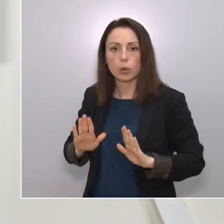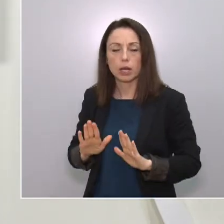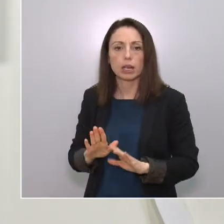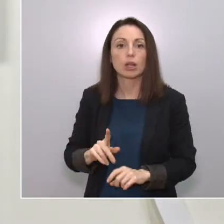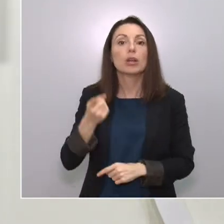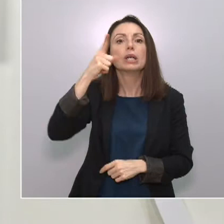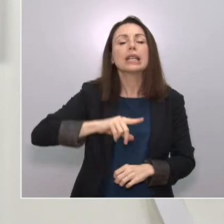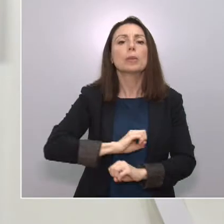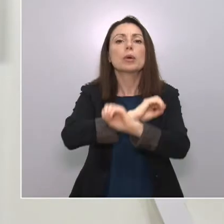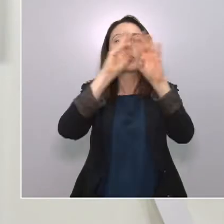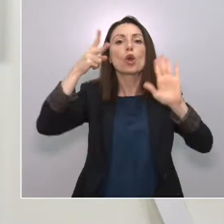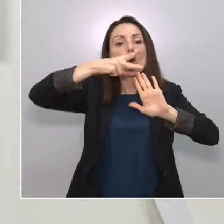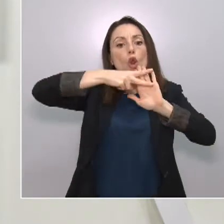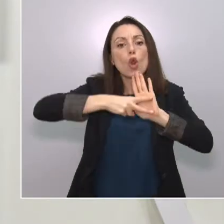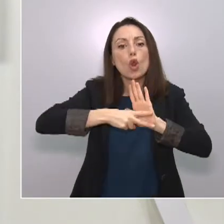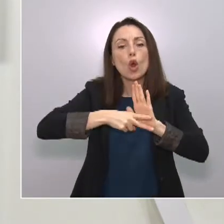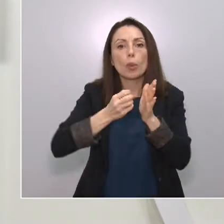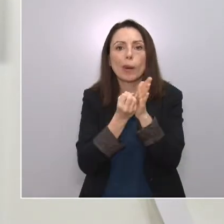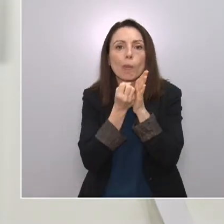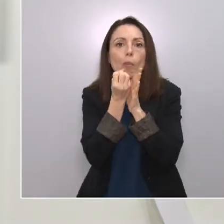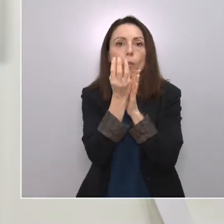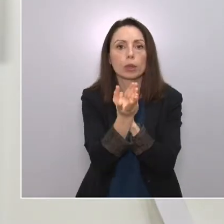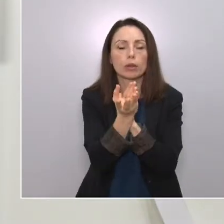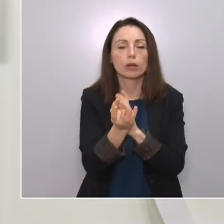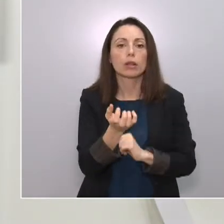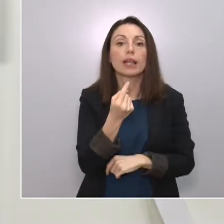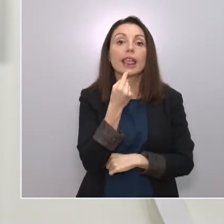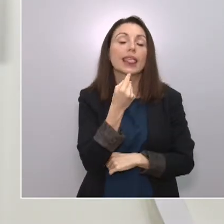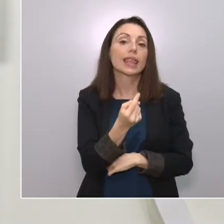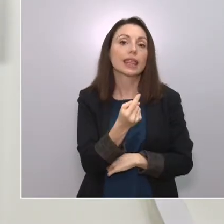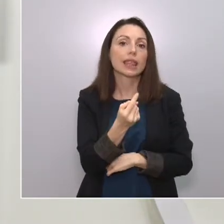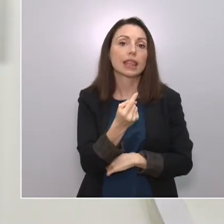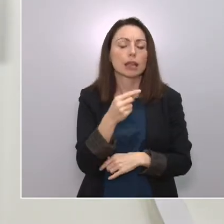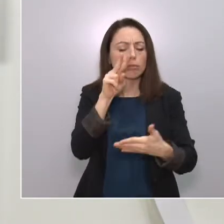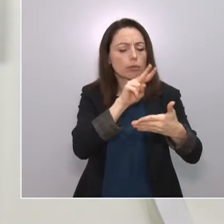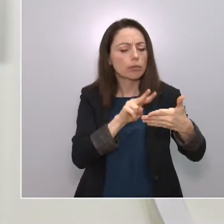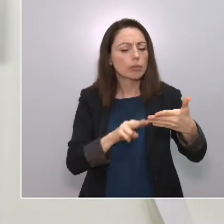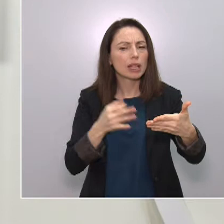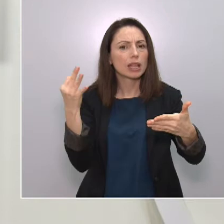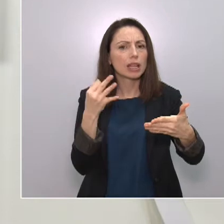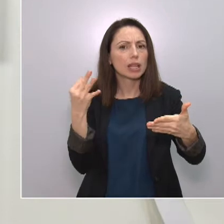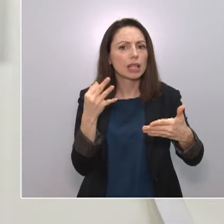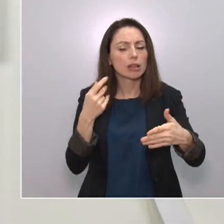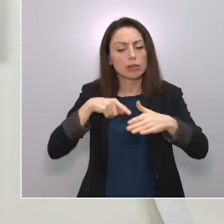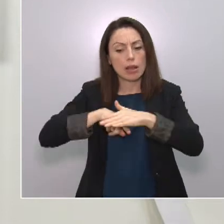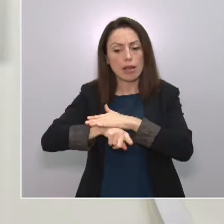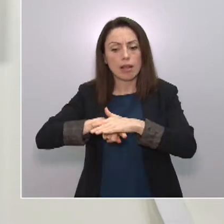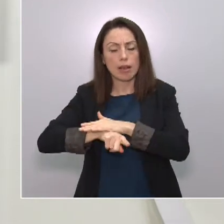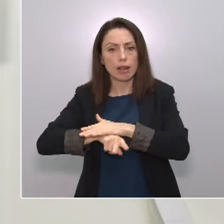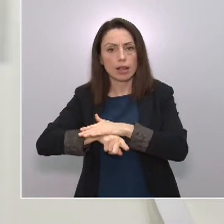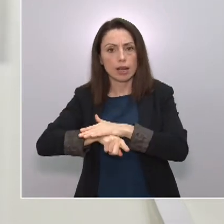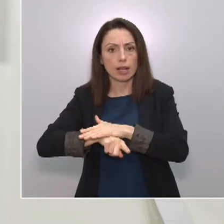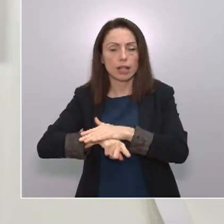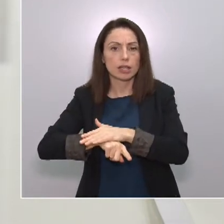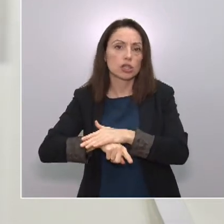absoluta claridad en las normas que se promulgan. Se dice, hemos leído, que tendrán que gestionar la renta